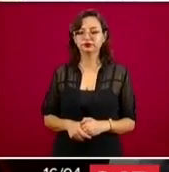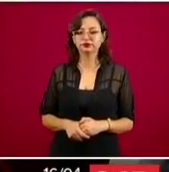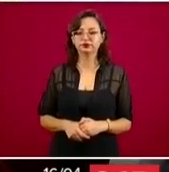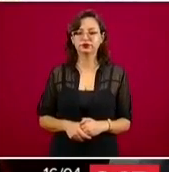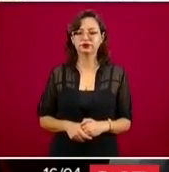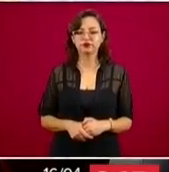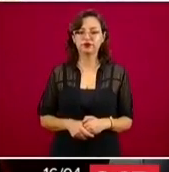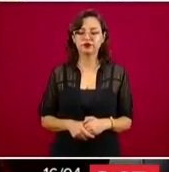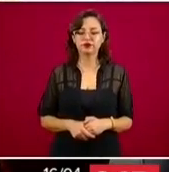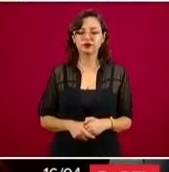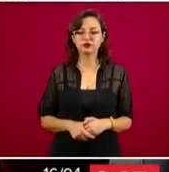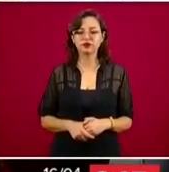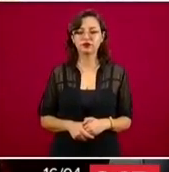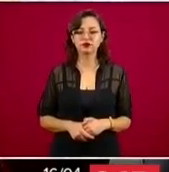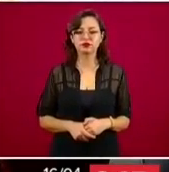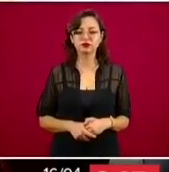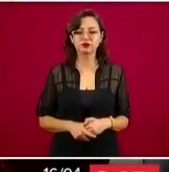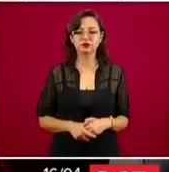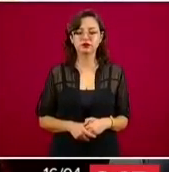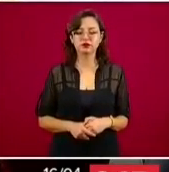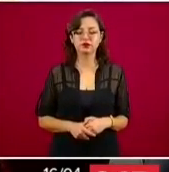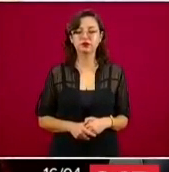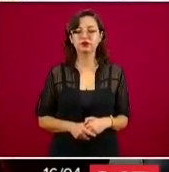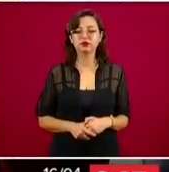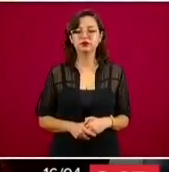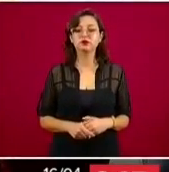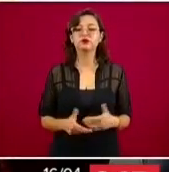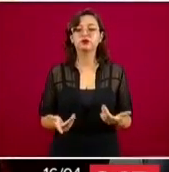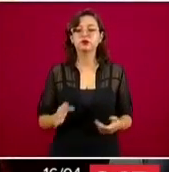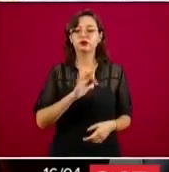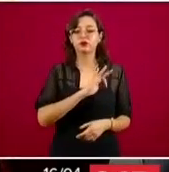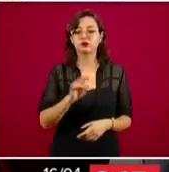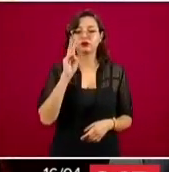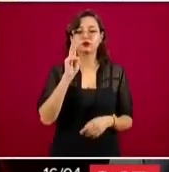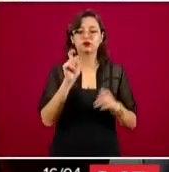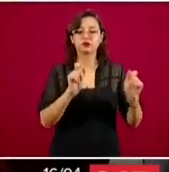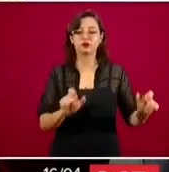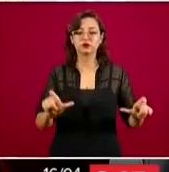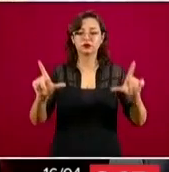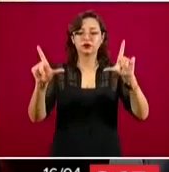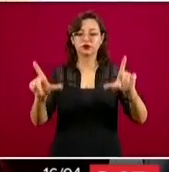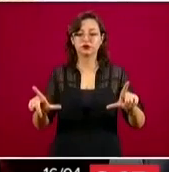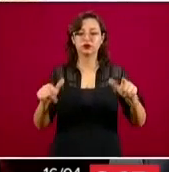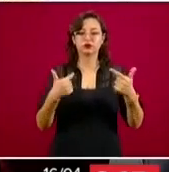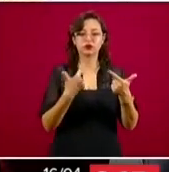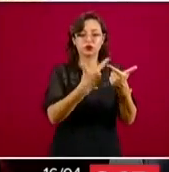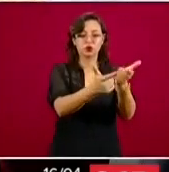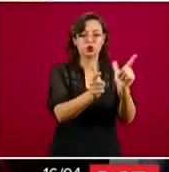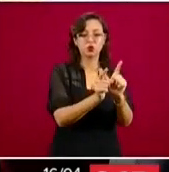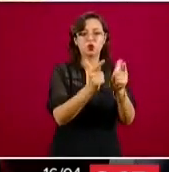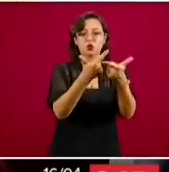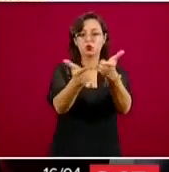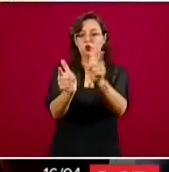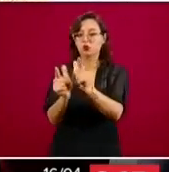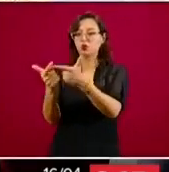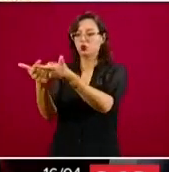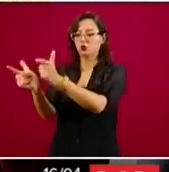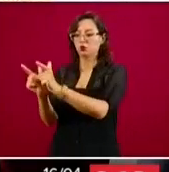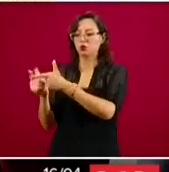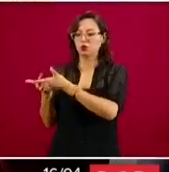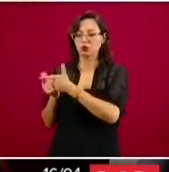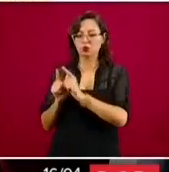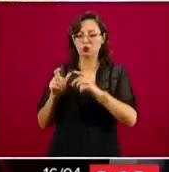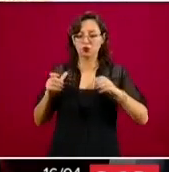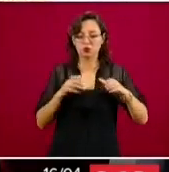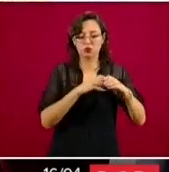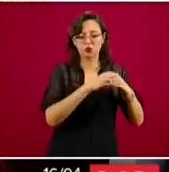Como decíamos, en esta lámina aparece un grupo más reducido de quienes directamente formularon